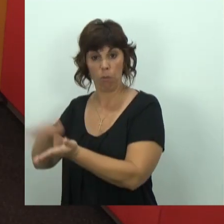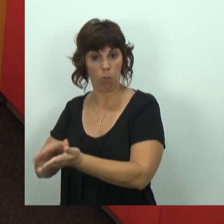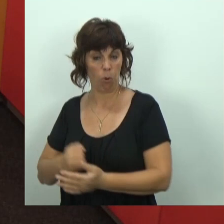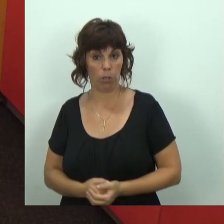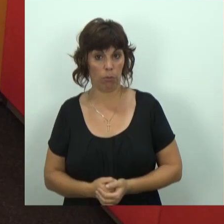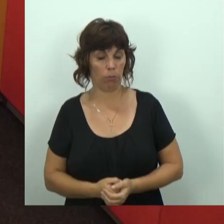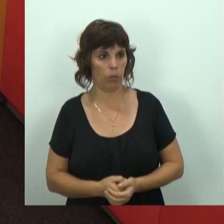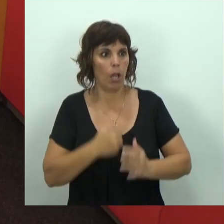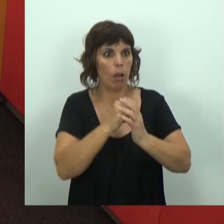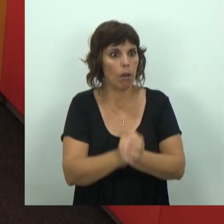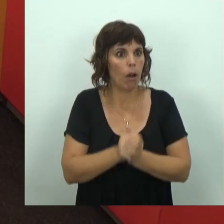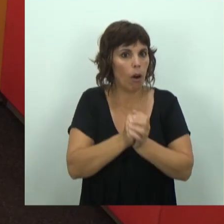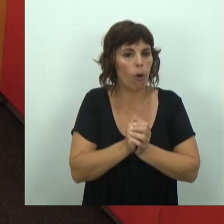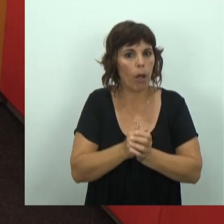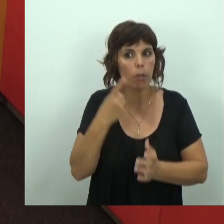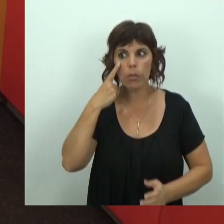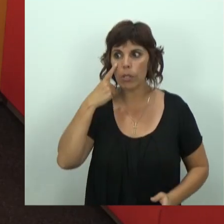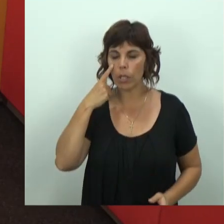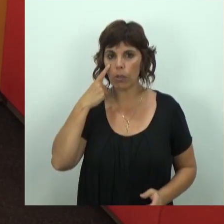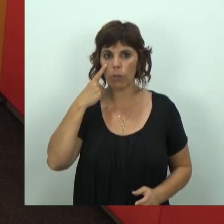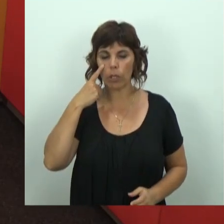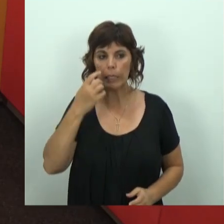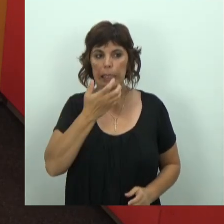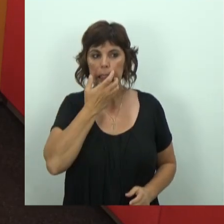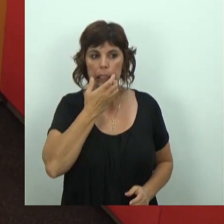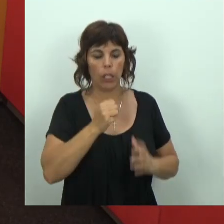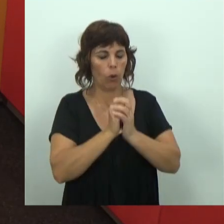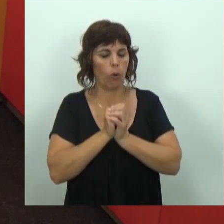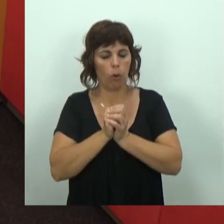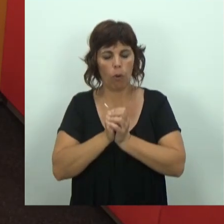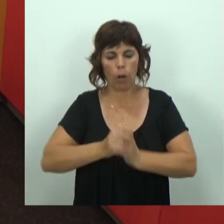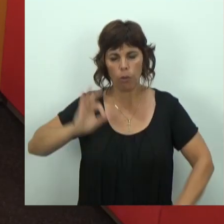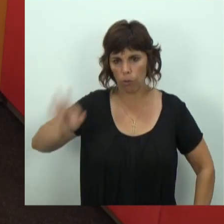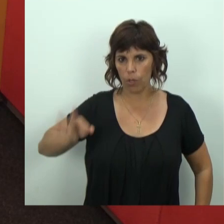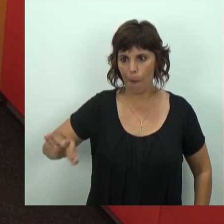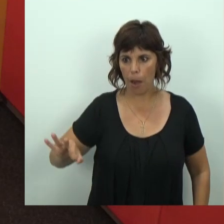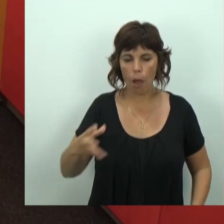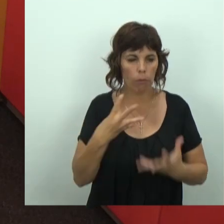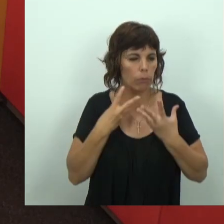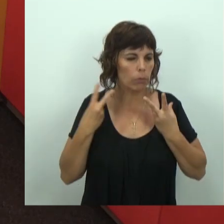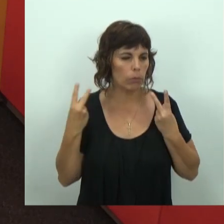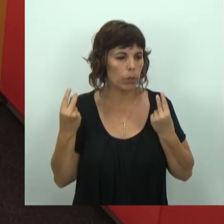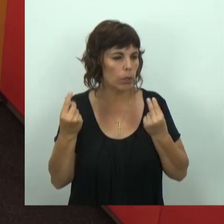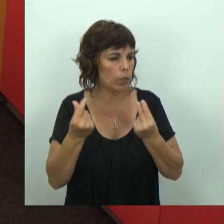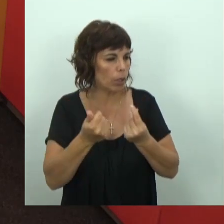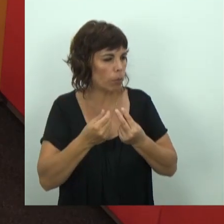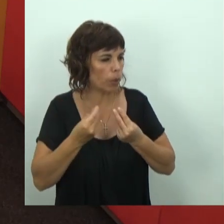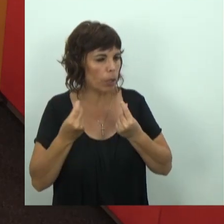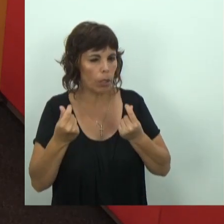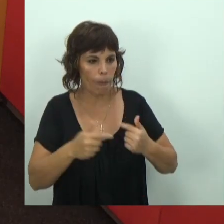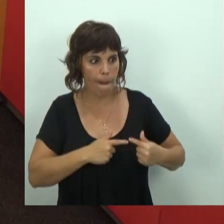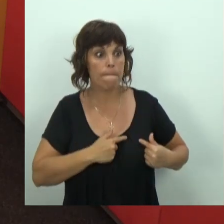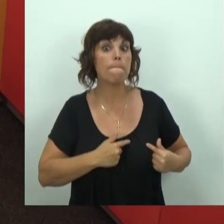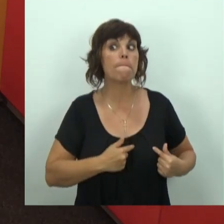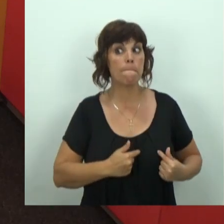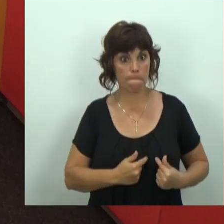oración se nota. Cuando alguien de verdad ora, se percibe el corazón de la